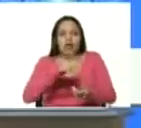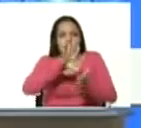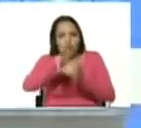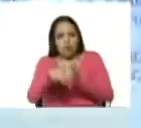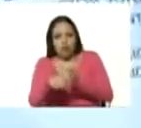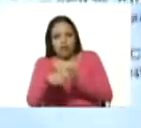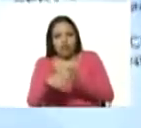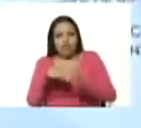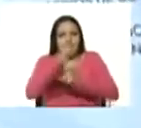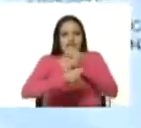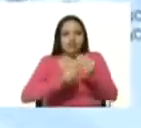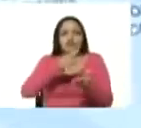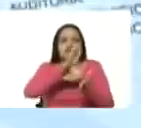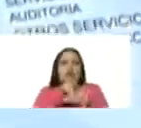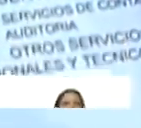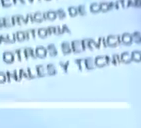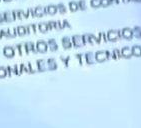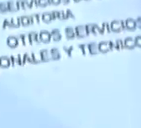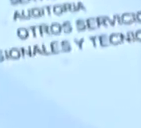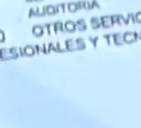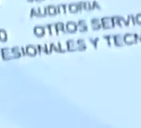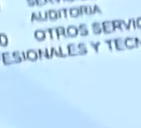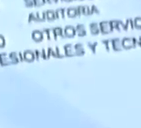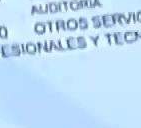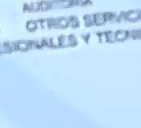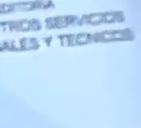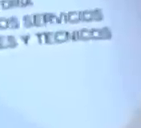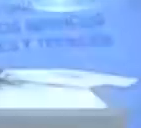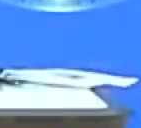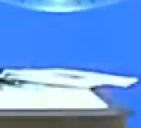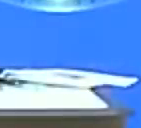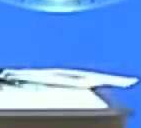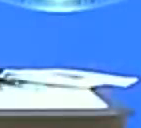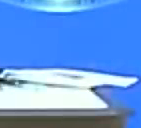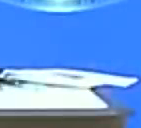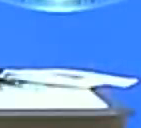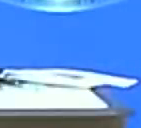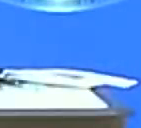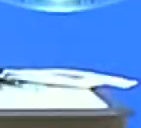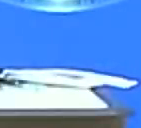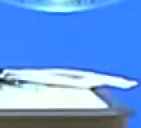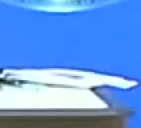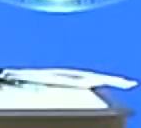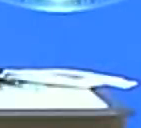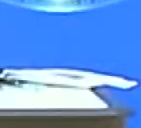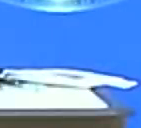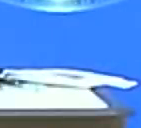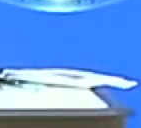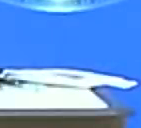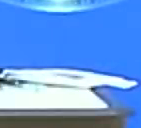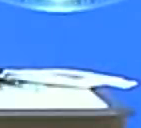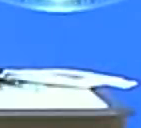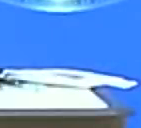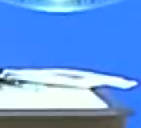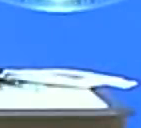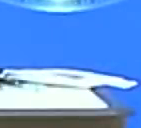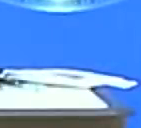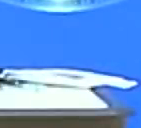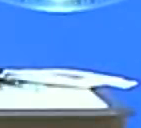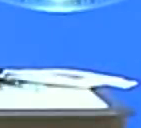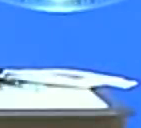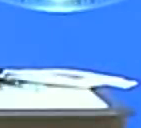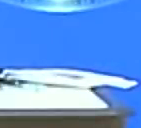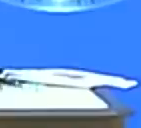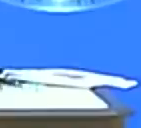correspondiente al robo perpetrado por esta gente por 53 millones de dólares. Los vamos a citar a la empresa